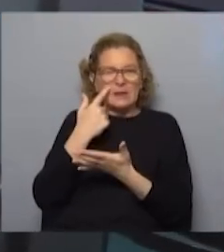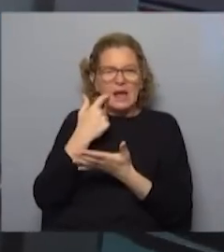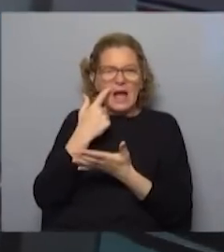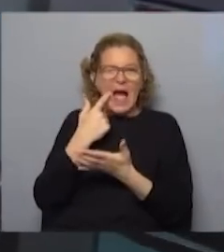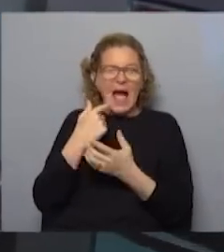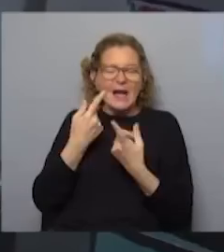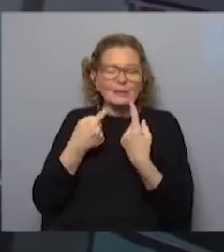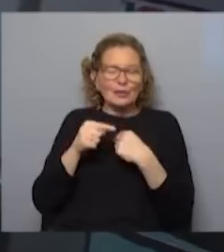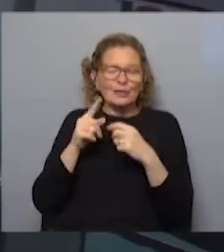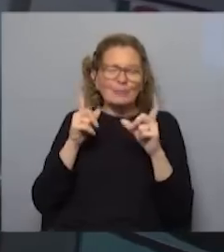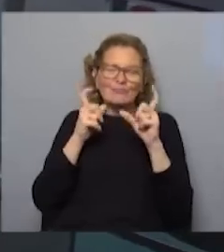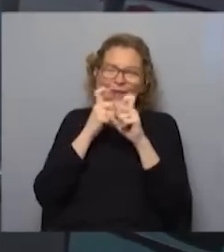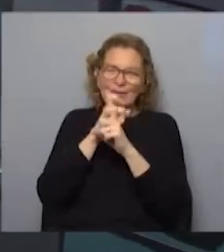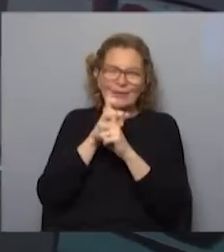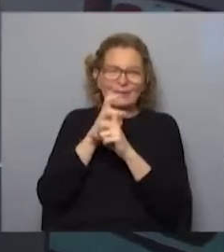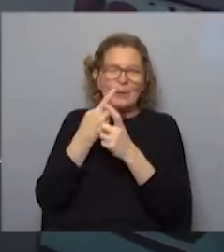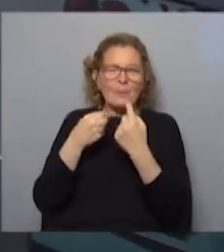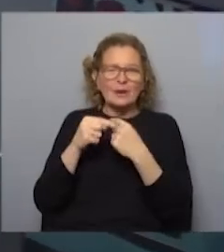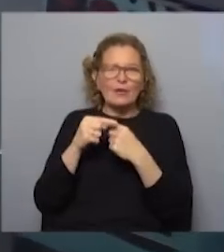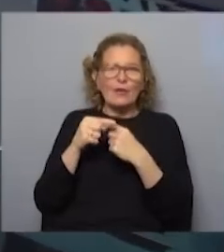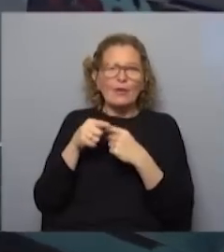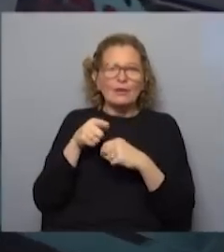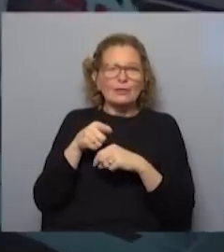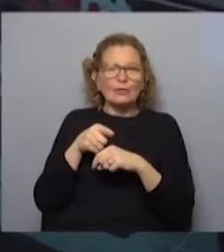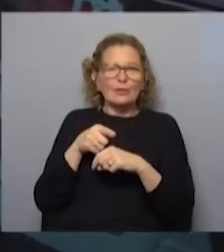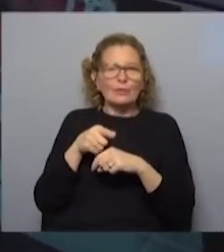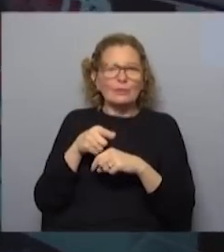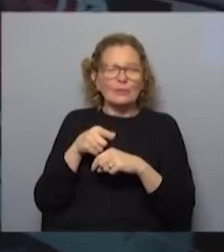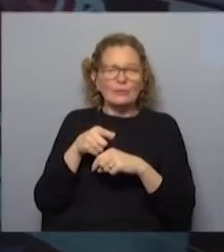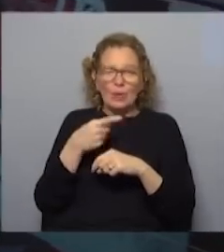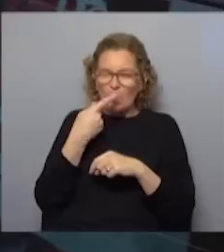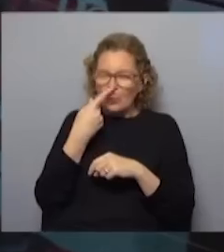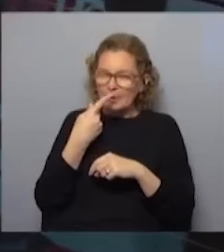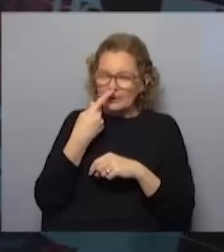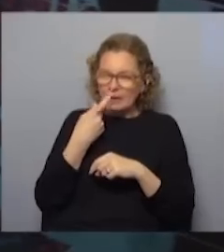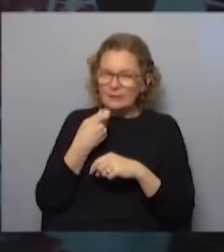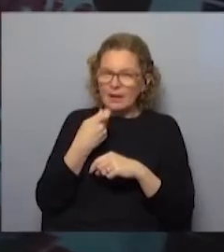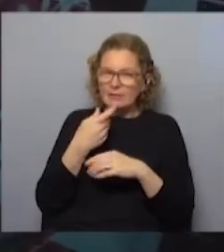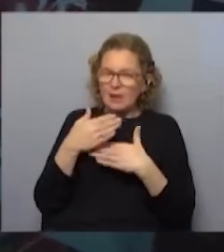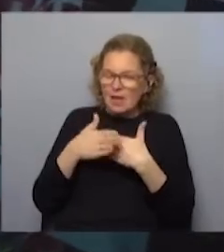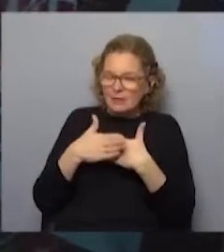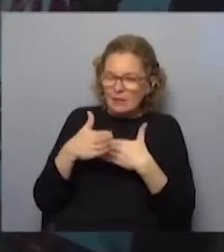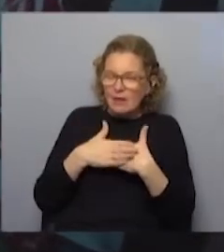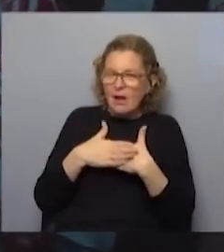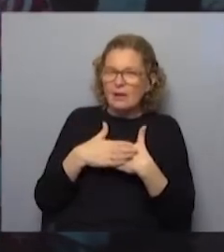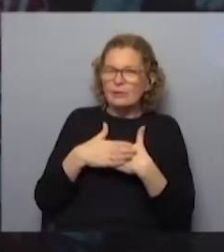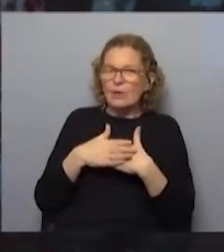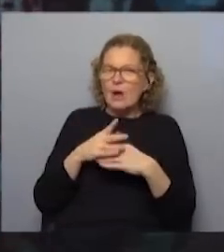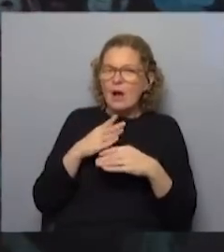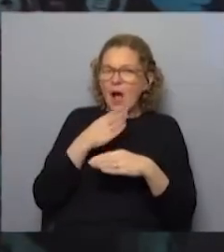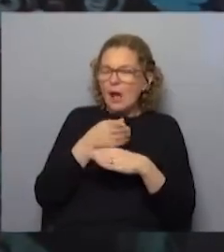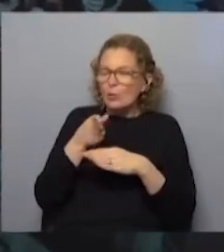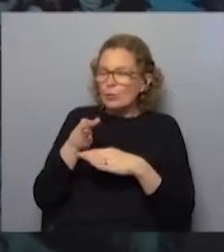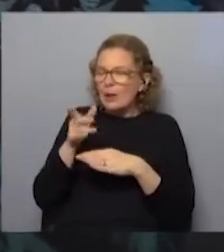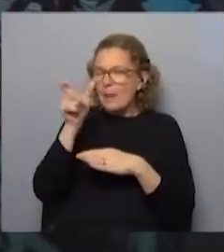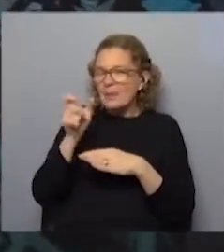era más más complicado pero no obstante eso fue bien interesante acercarnos A algunas de las